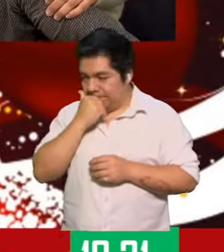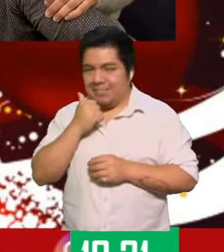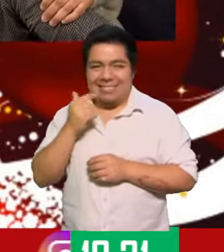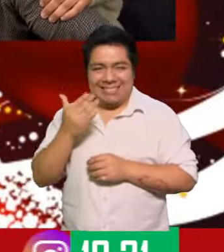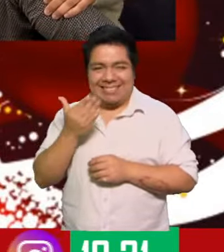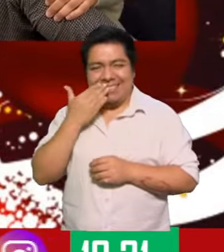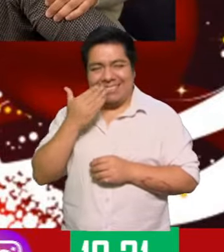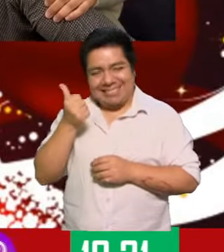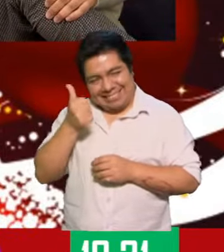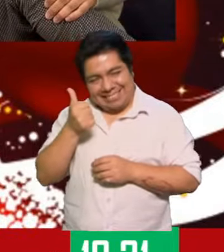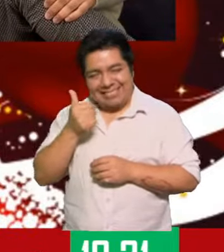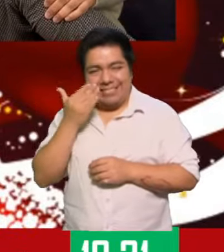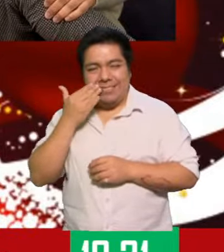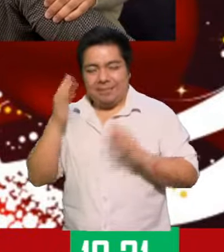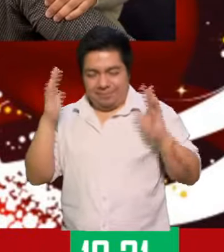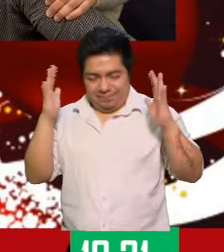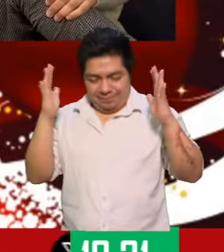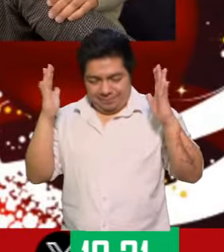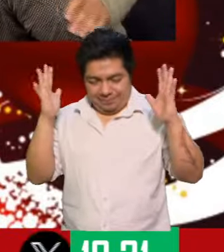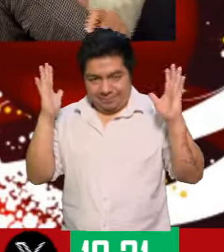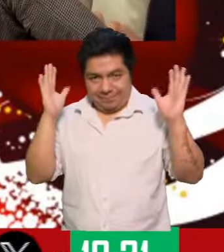padreadas y un aplauso póstumo